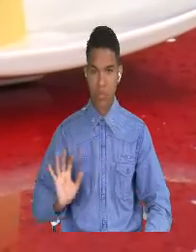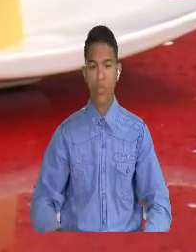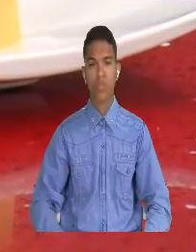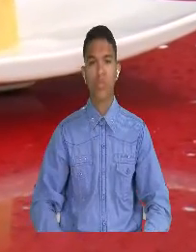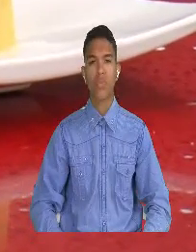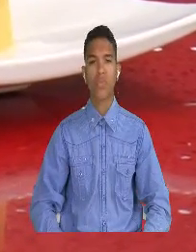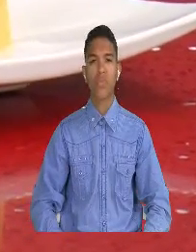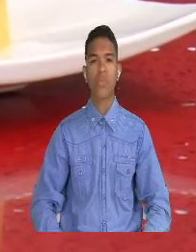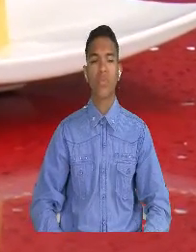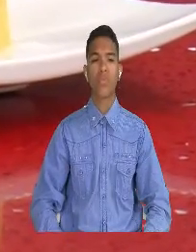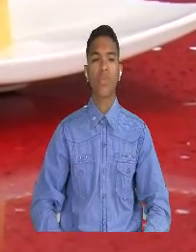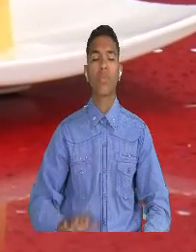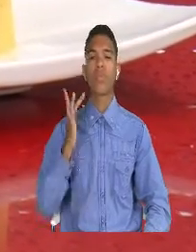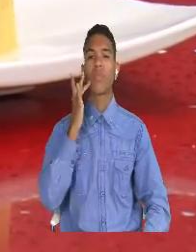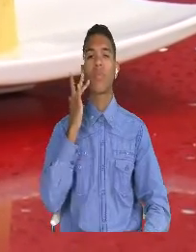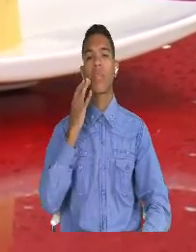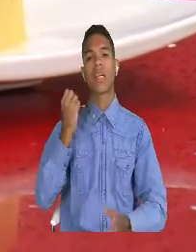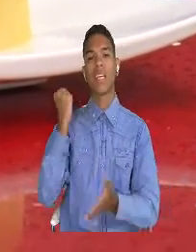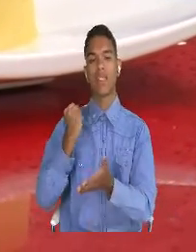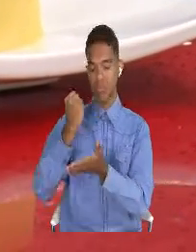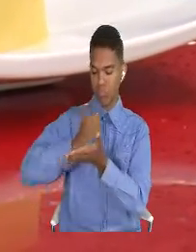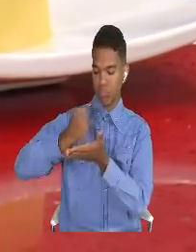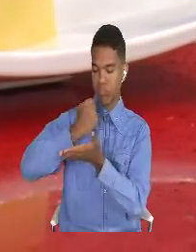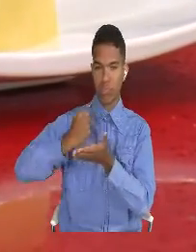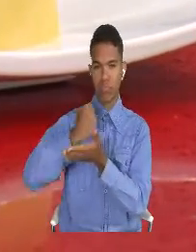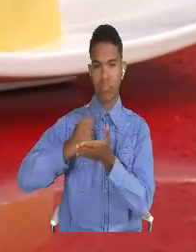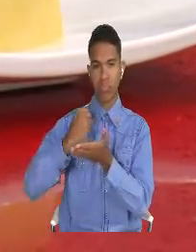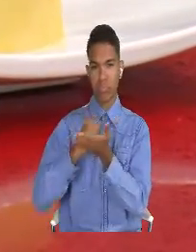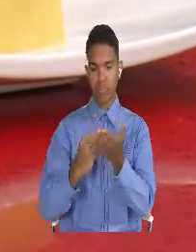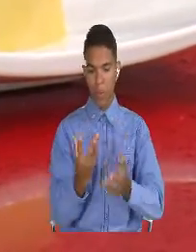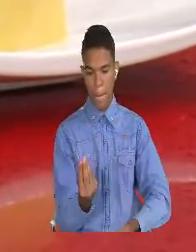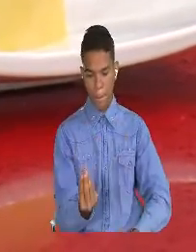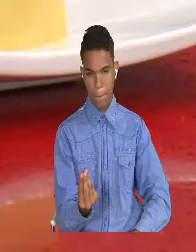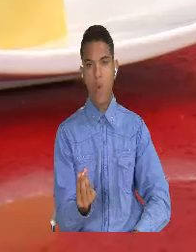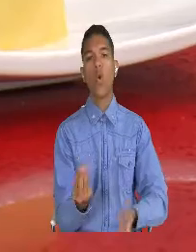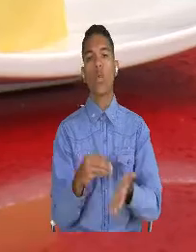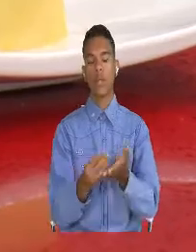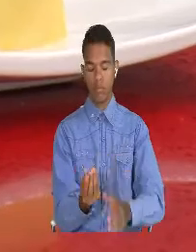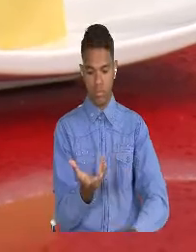Listo. Nuestra salsa. Ya la tengo apagada, entonces la voy a volver a calentar.